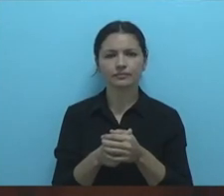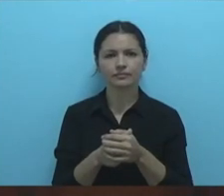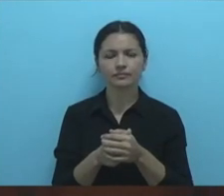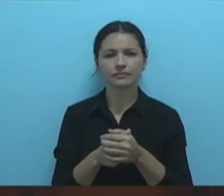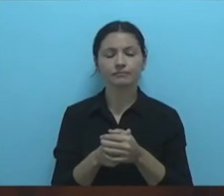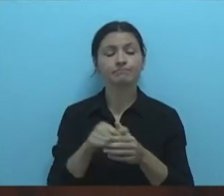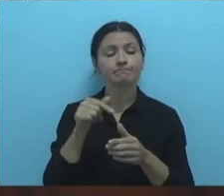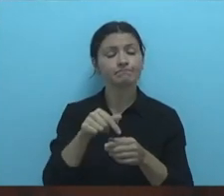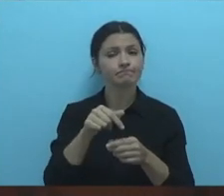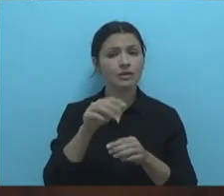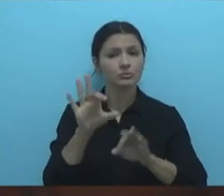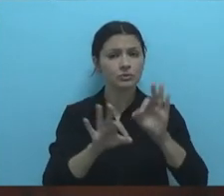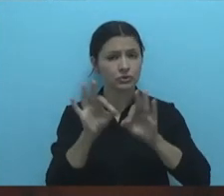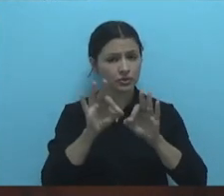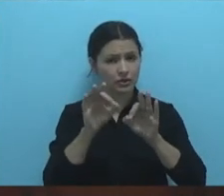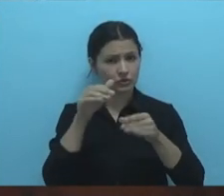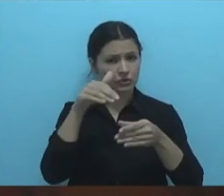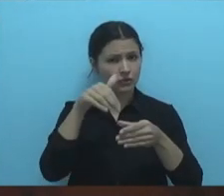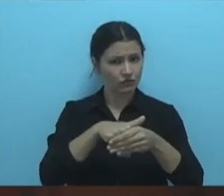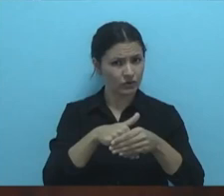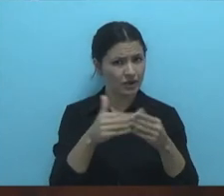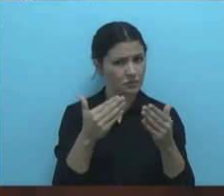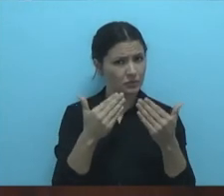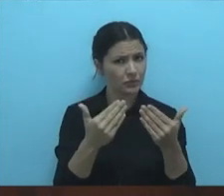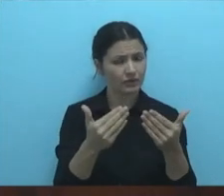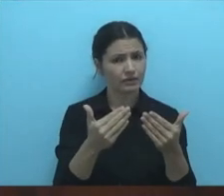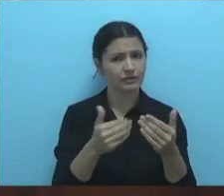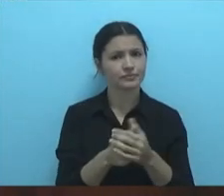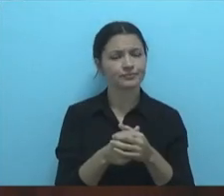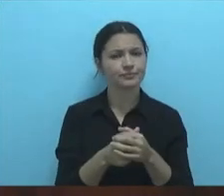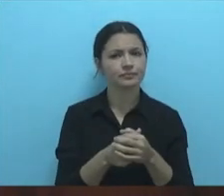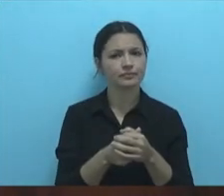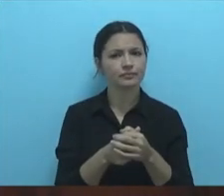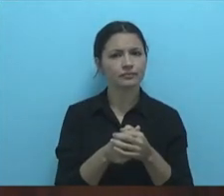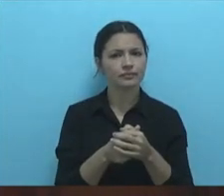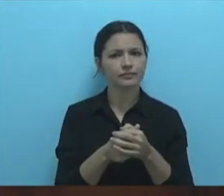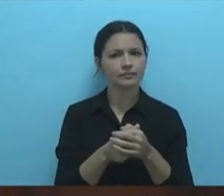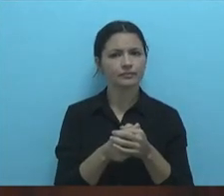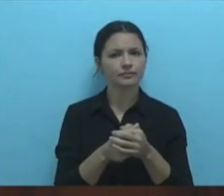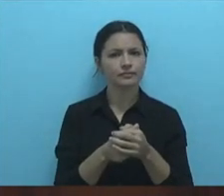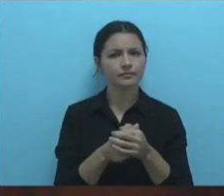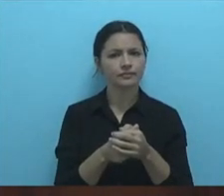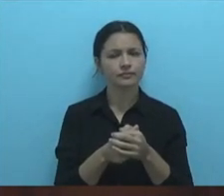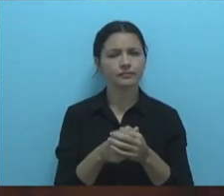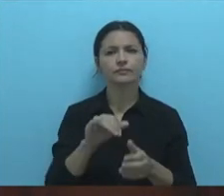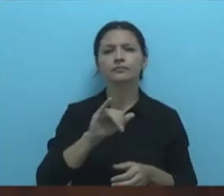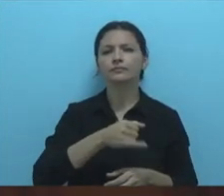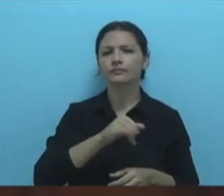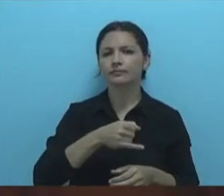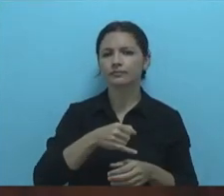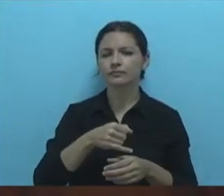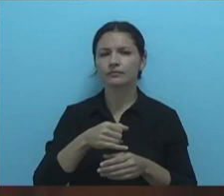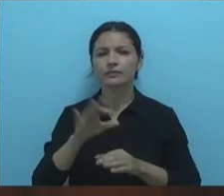a consideración el tratamiento sobre tablas del proyecto de comunicación a votación resulta